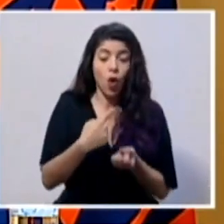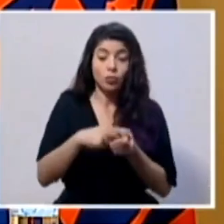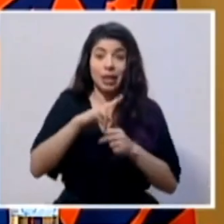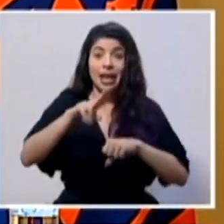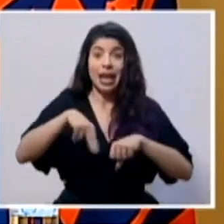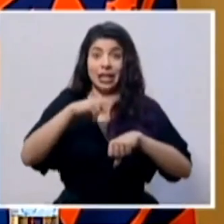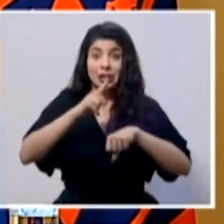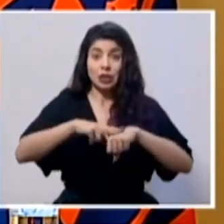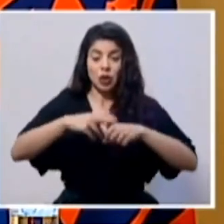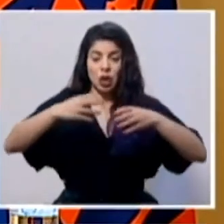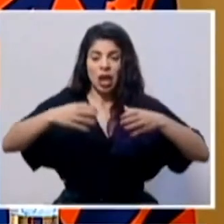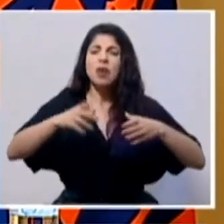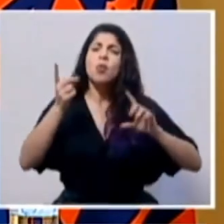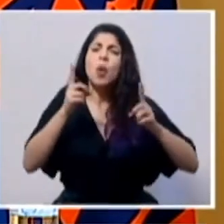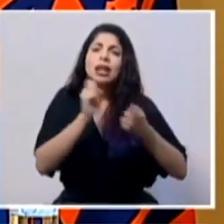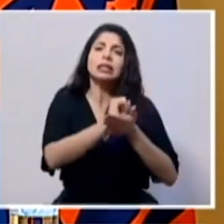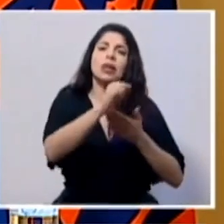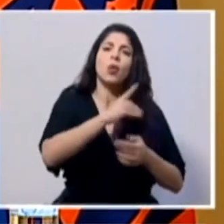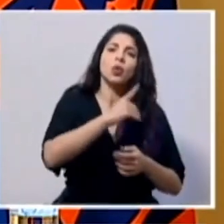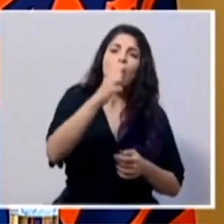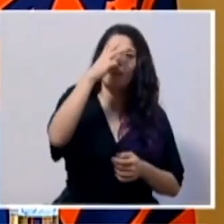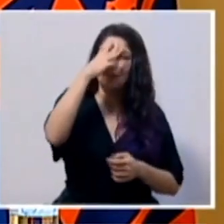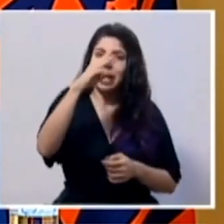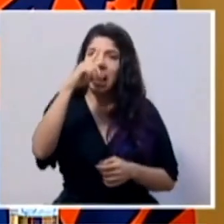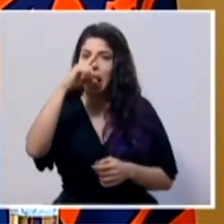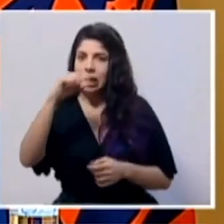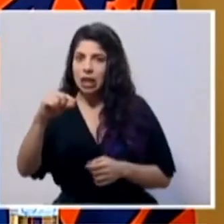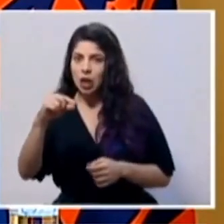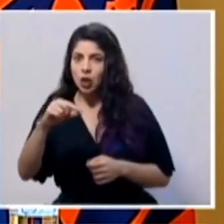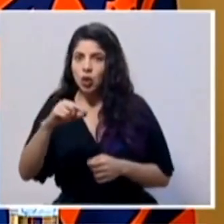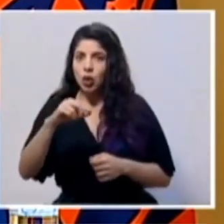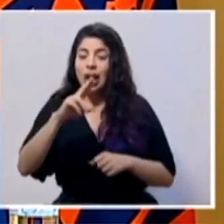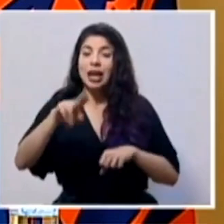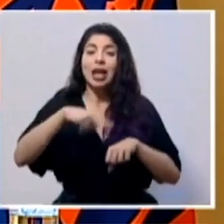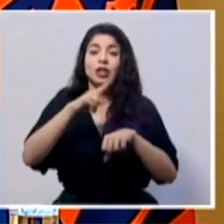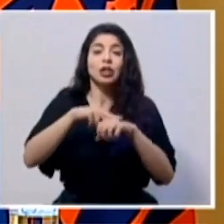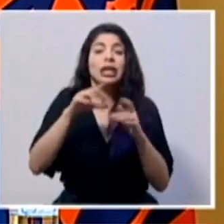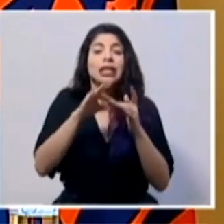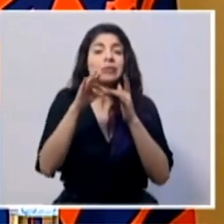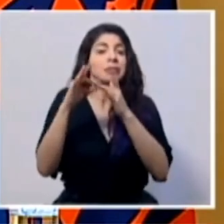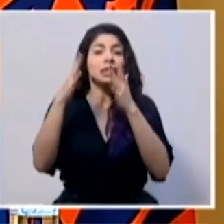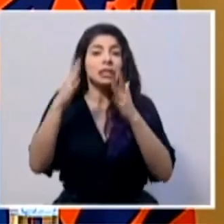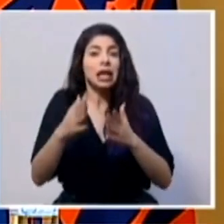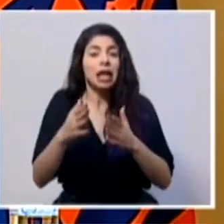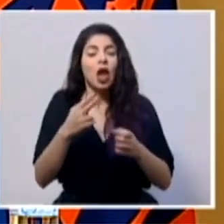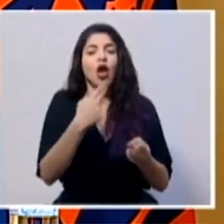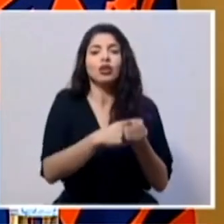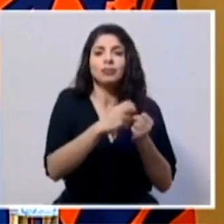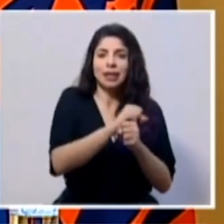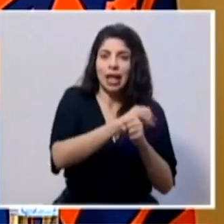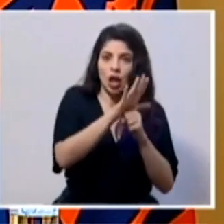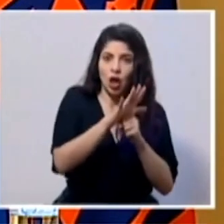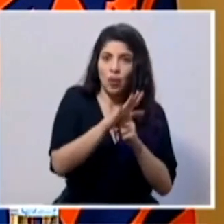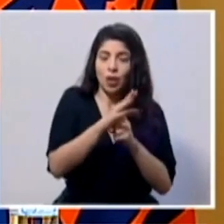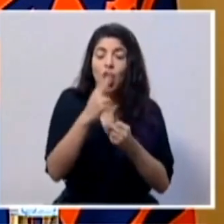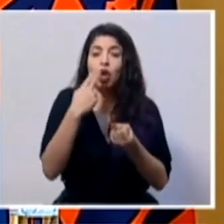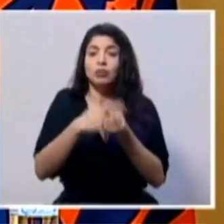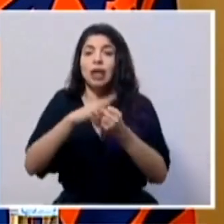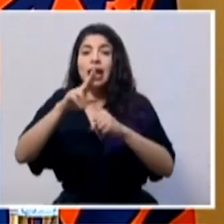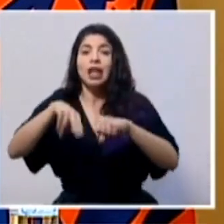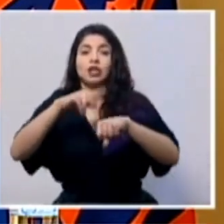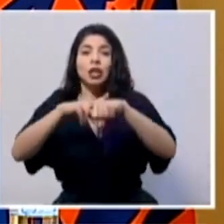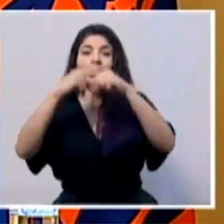nacionales son el San Juan de Dios, el México, el Calderón. Nacionales especializados son el SEACO, el Hospital